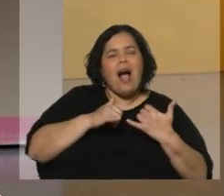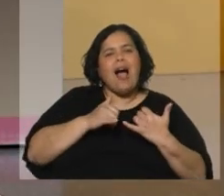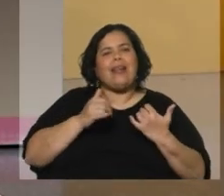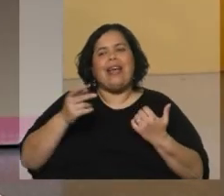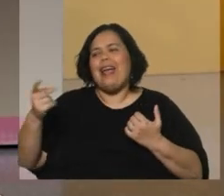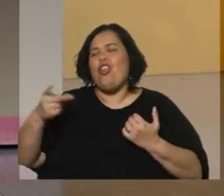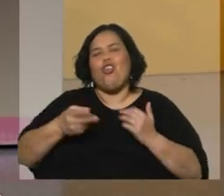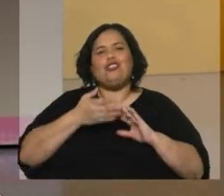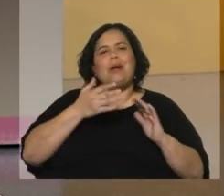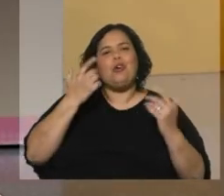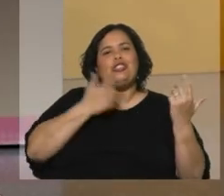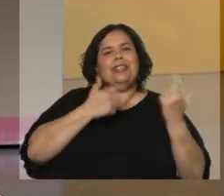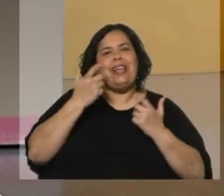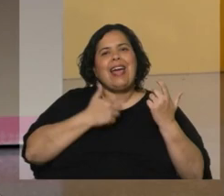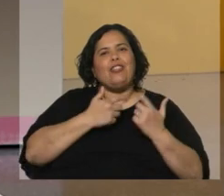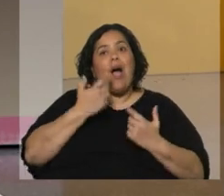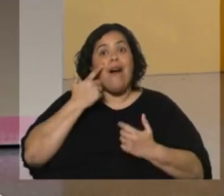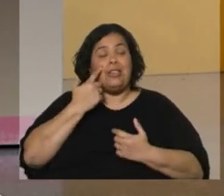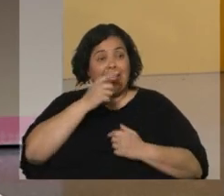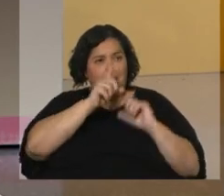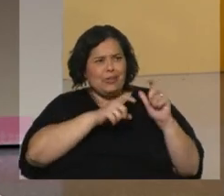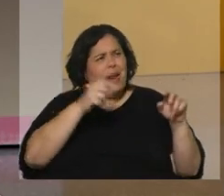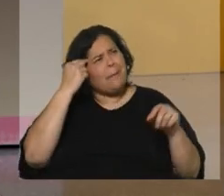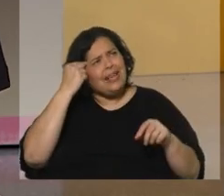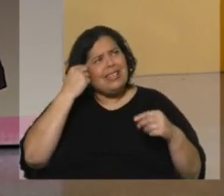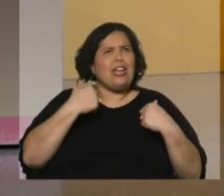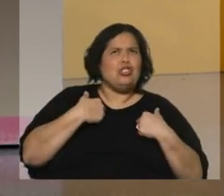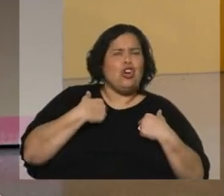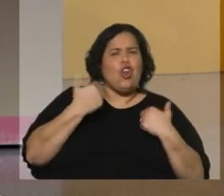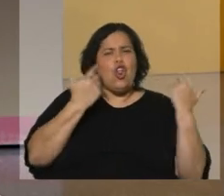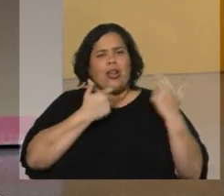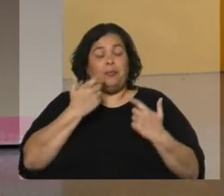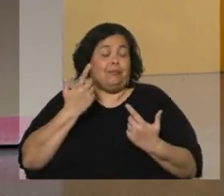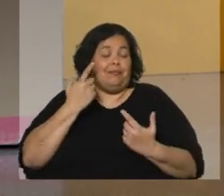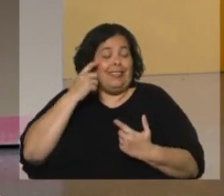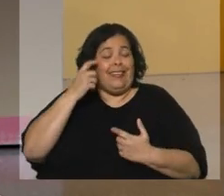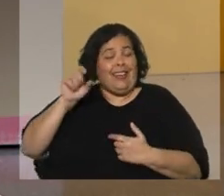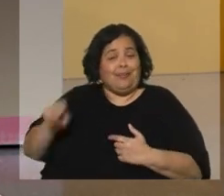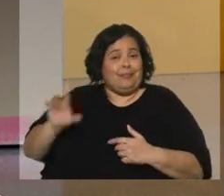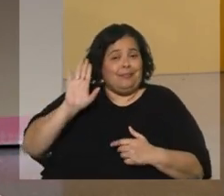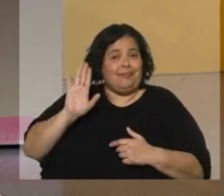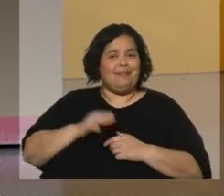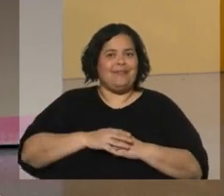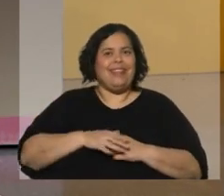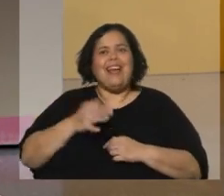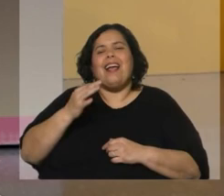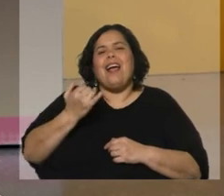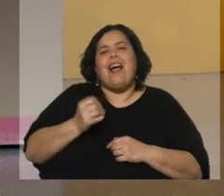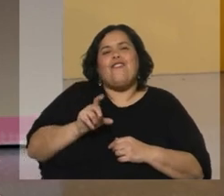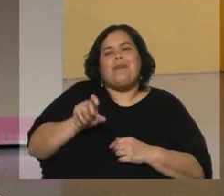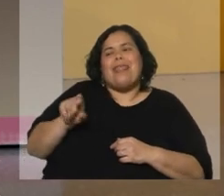que nos estamos riendo y para que la gente piense que nos estamos cosas que vos decís vos solo se le ocurren a un niño que está obviamente